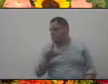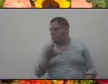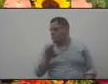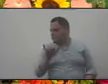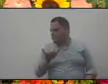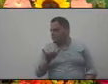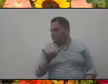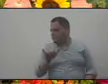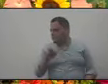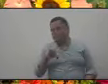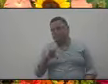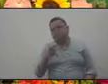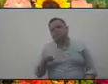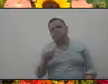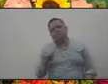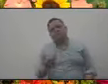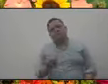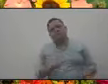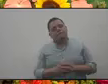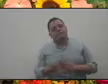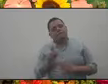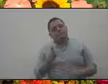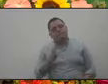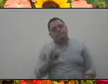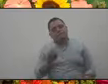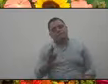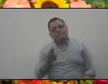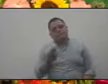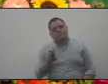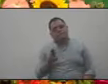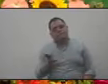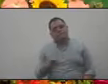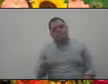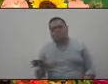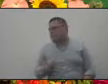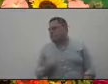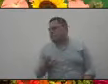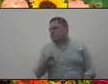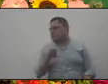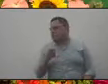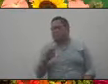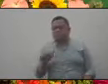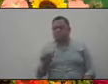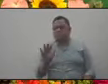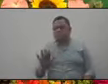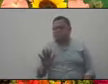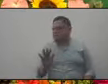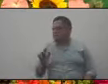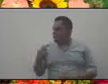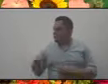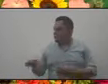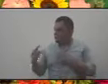apellidos. Doctora Nuria Yarley Borges Peña, eso de fondo, y pocas veces de pronto se lo decimos